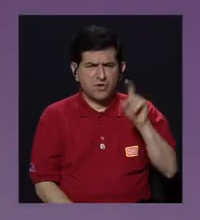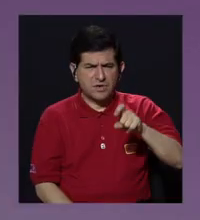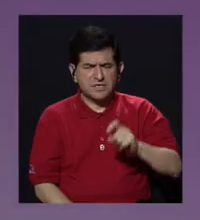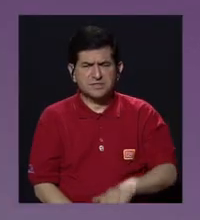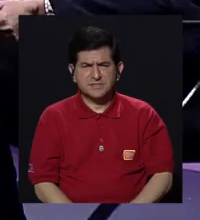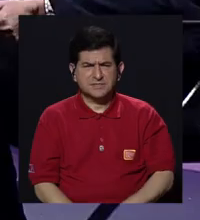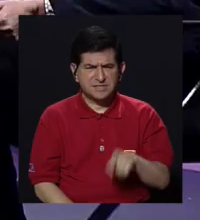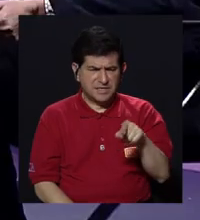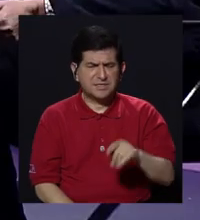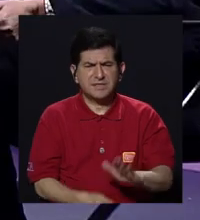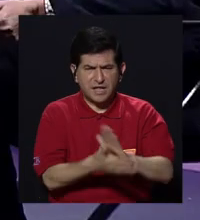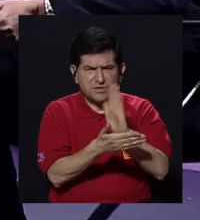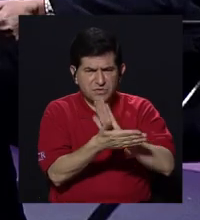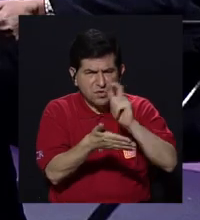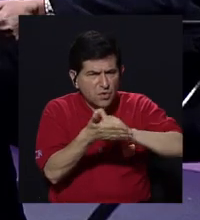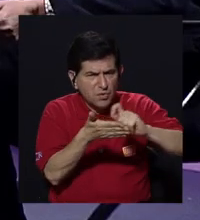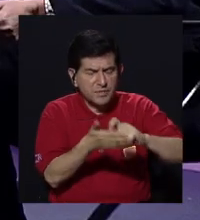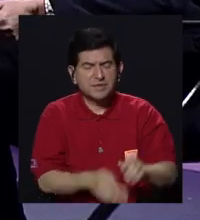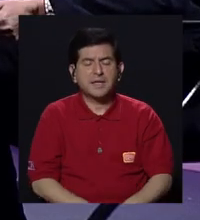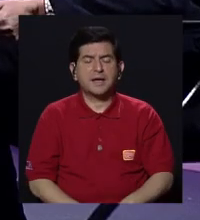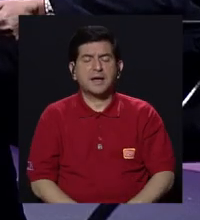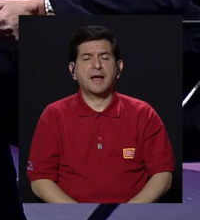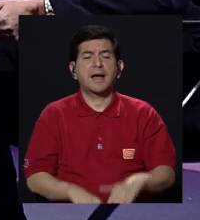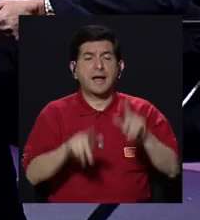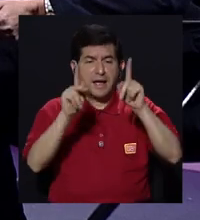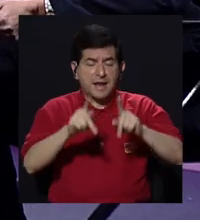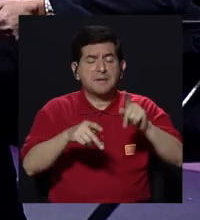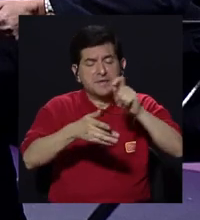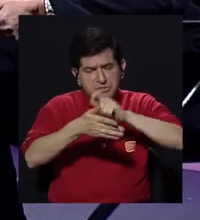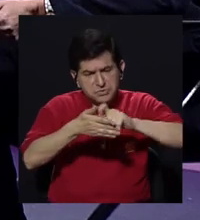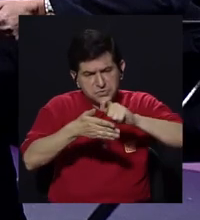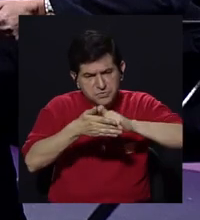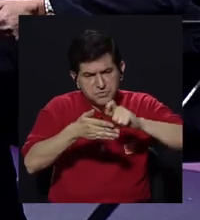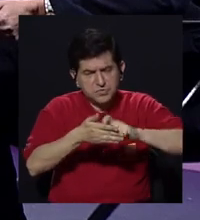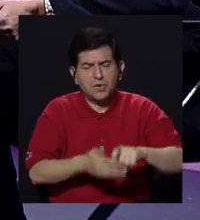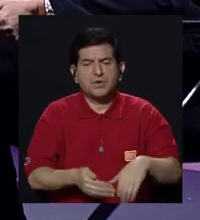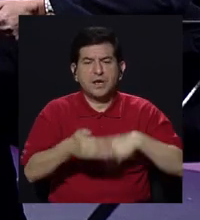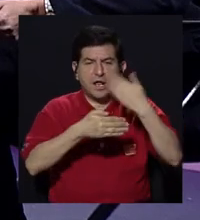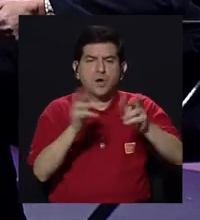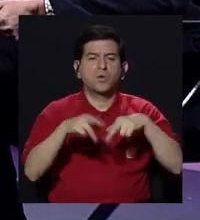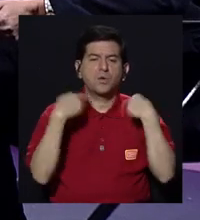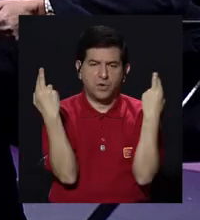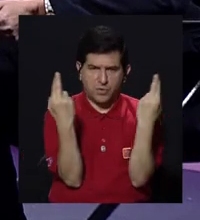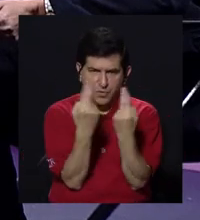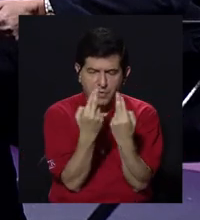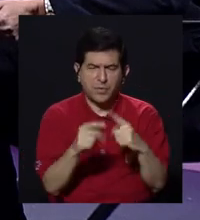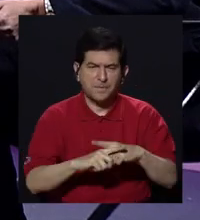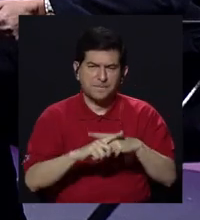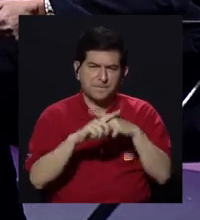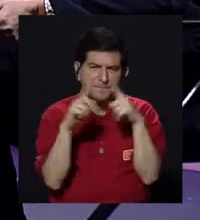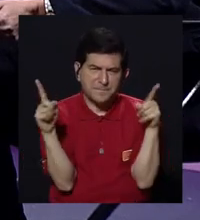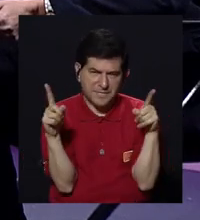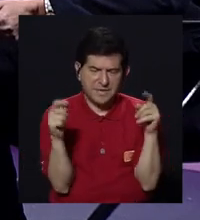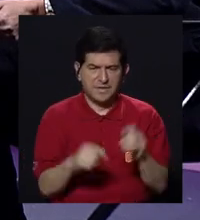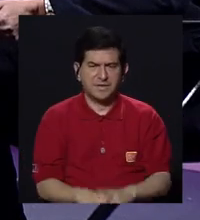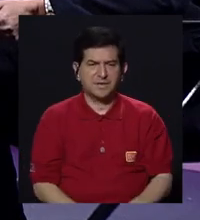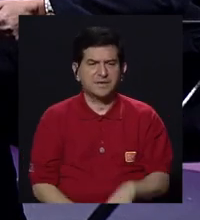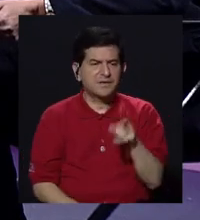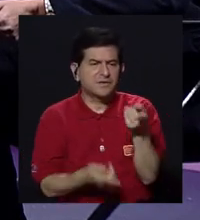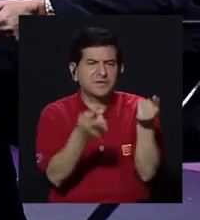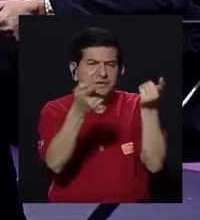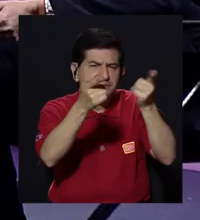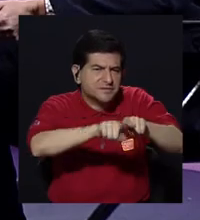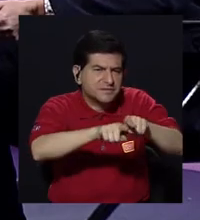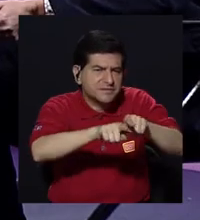o algo así? Pues se le toman datos, ¿verdad? Porque luego se hará una audiencia. Lo que pasa es que en este